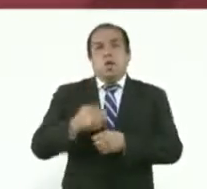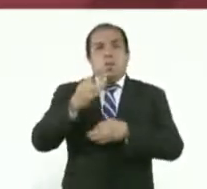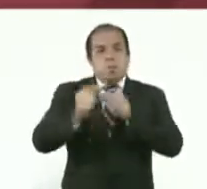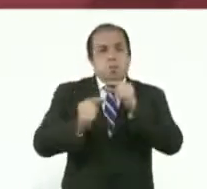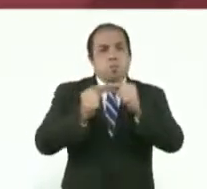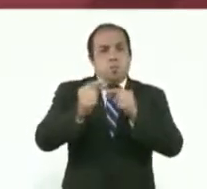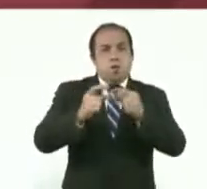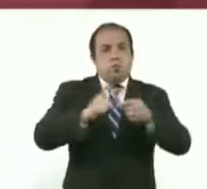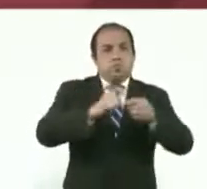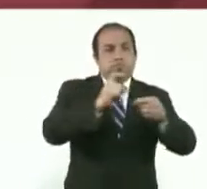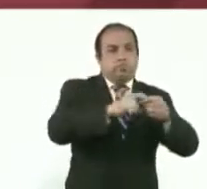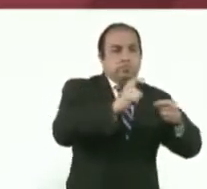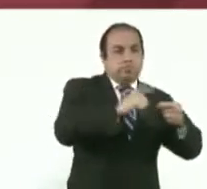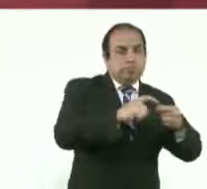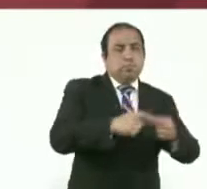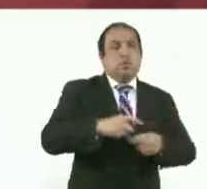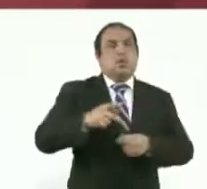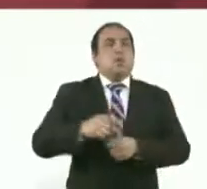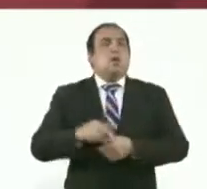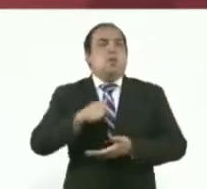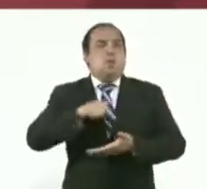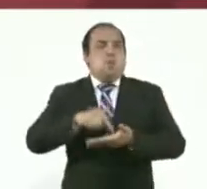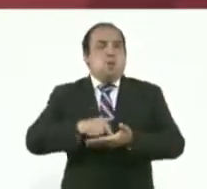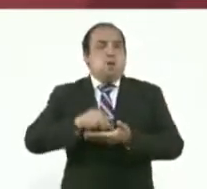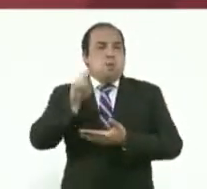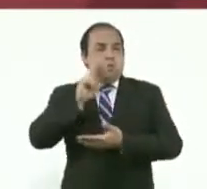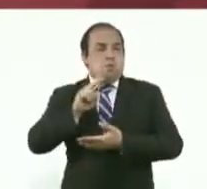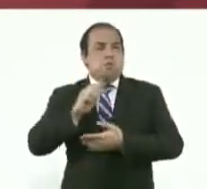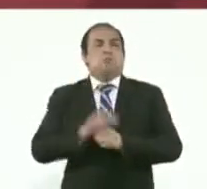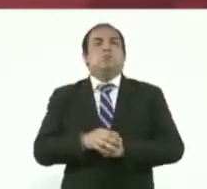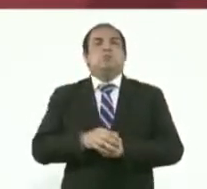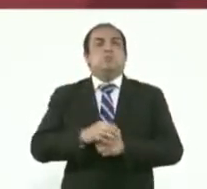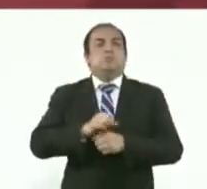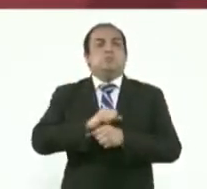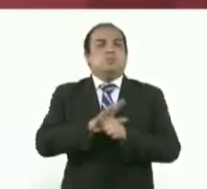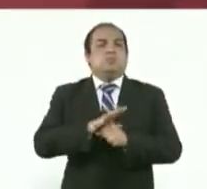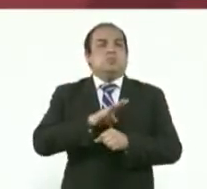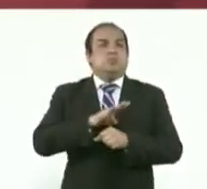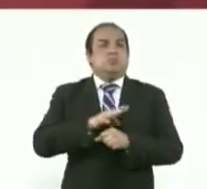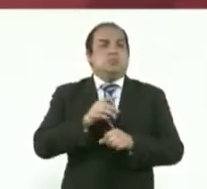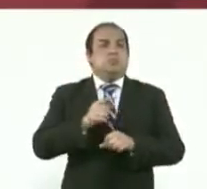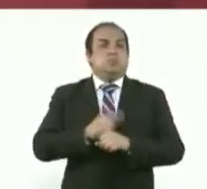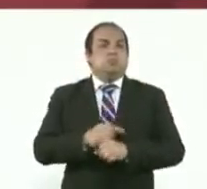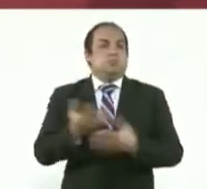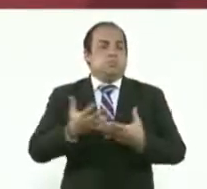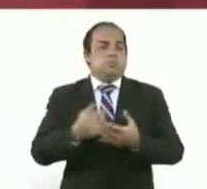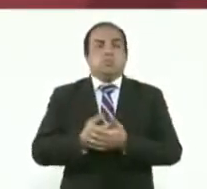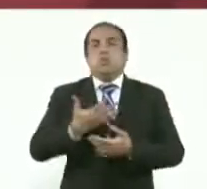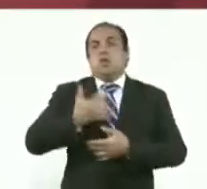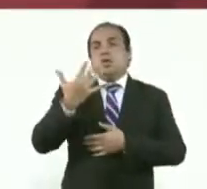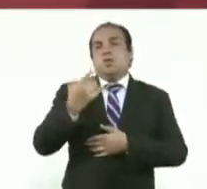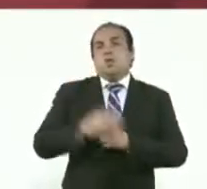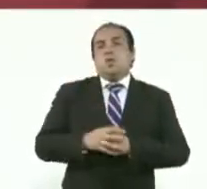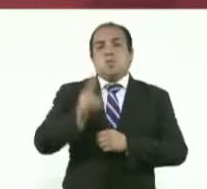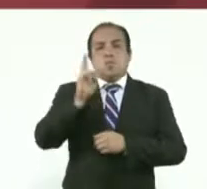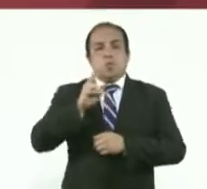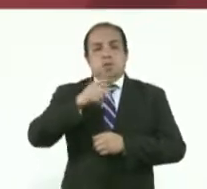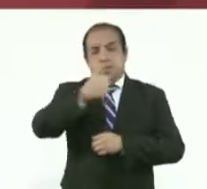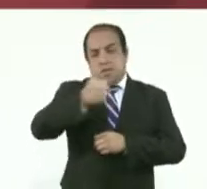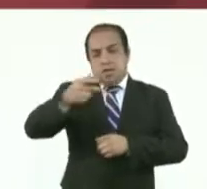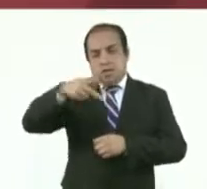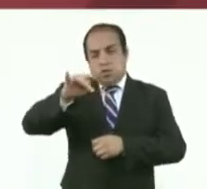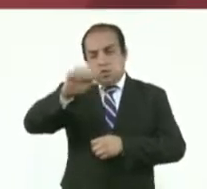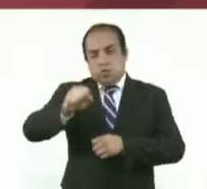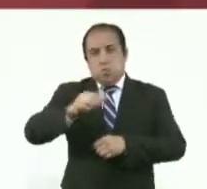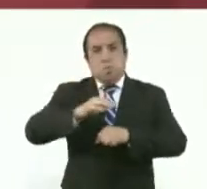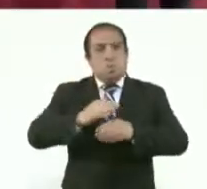gradual. Estamos alrededor de 50 muestras en cada uno de los kioscos, más las que se